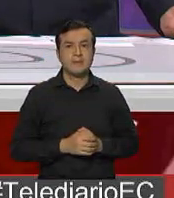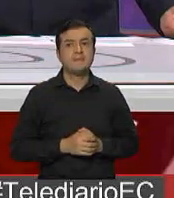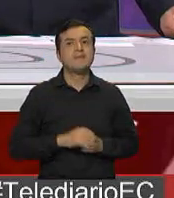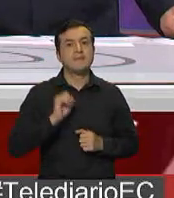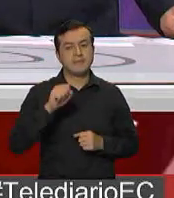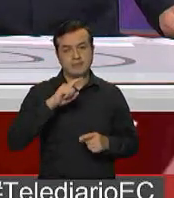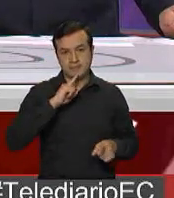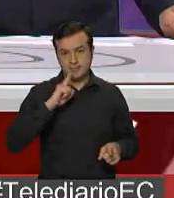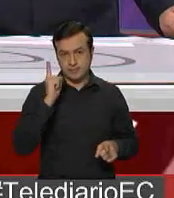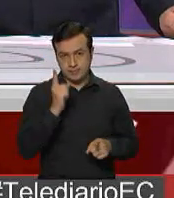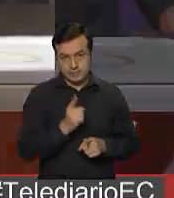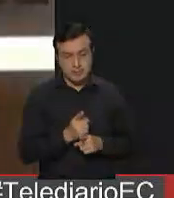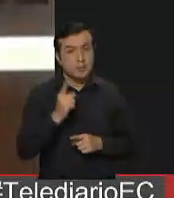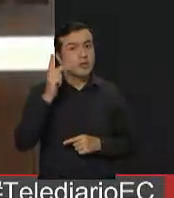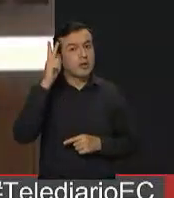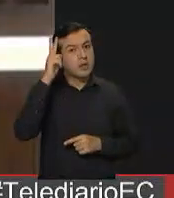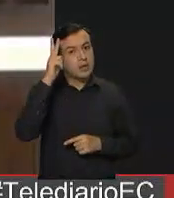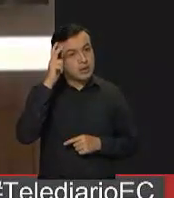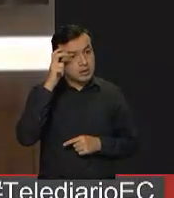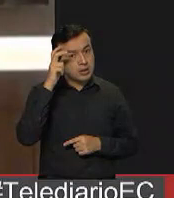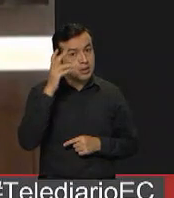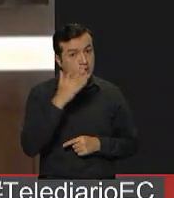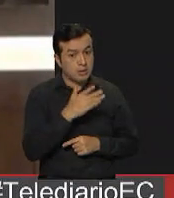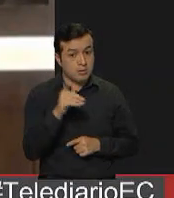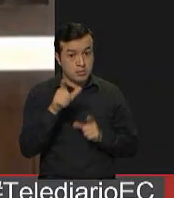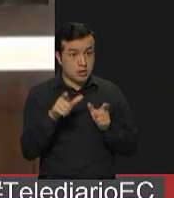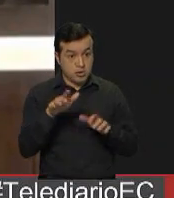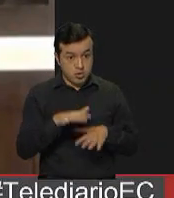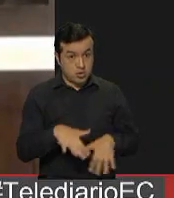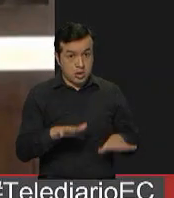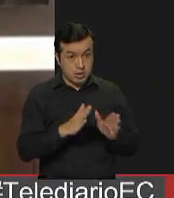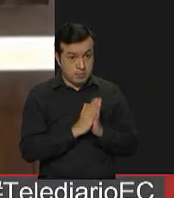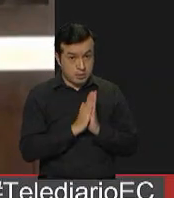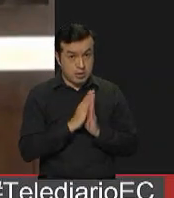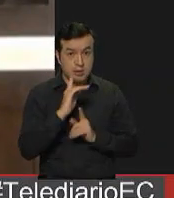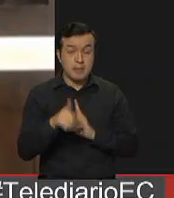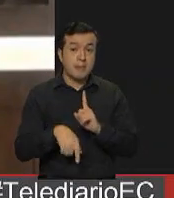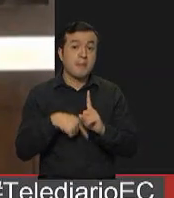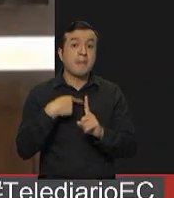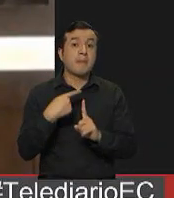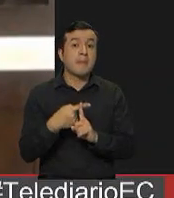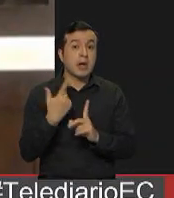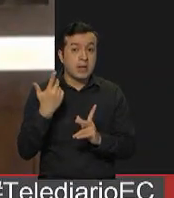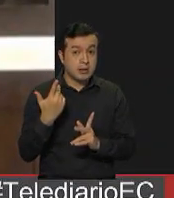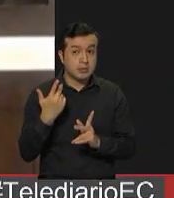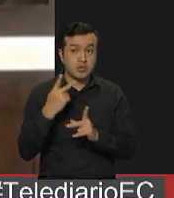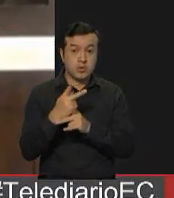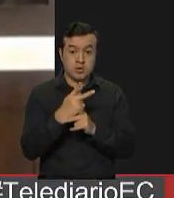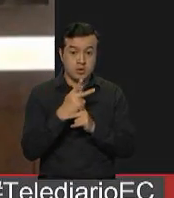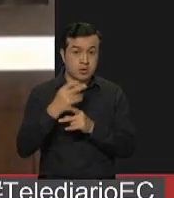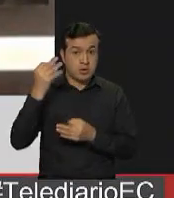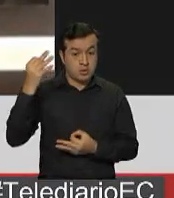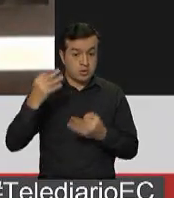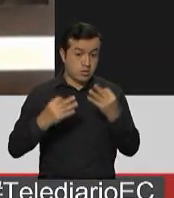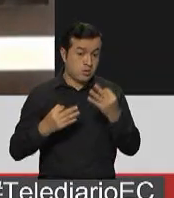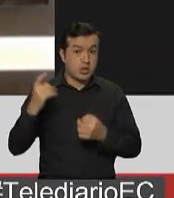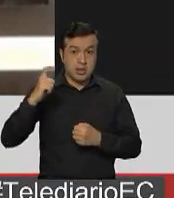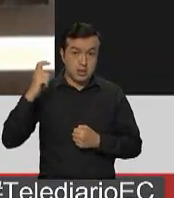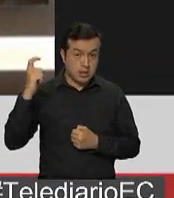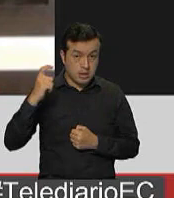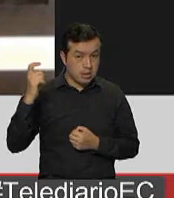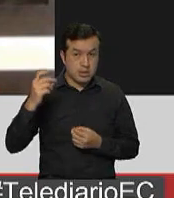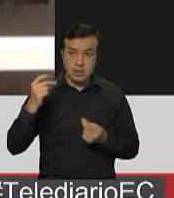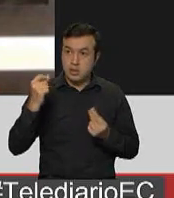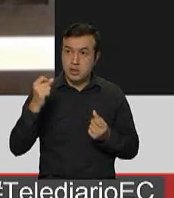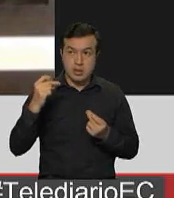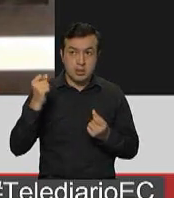Así es, y yo creo que no solamente la ciudadanía, sino también el Consejo de la Judicatura tiene que hacer